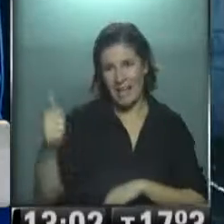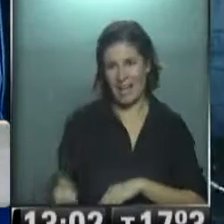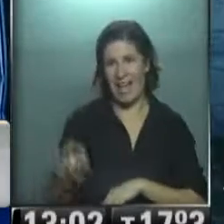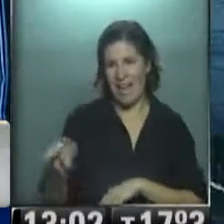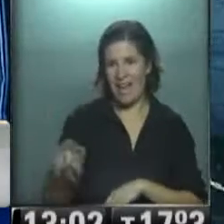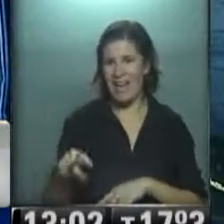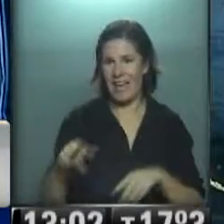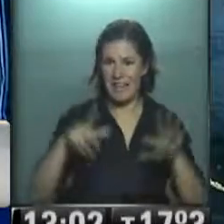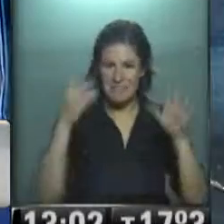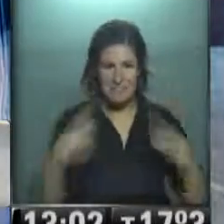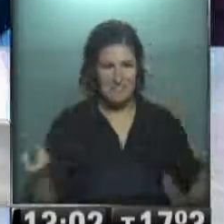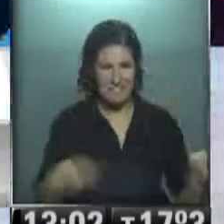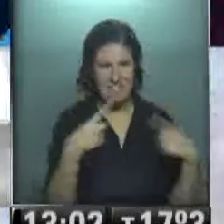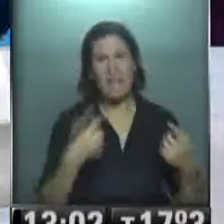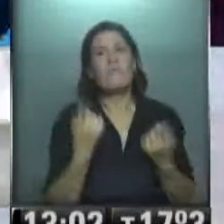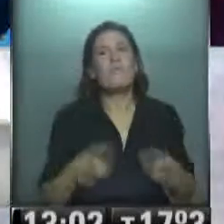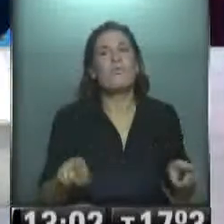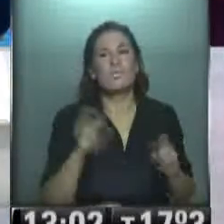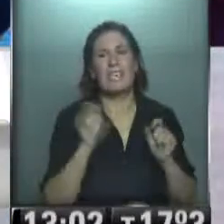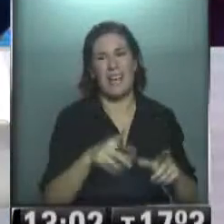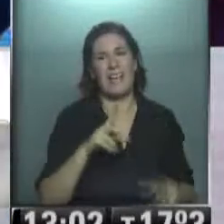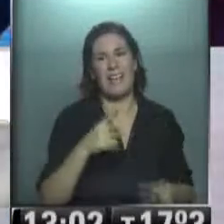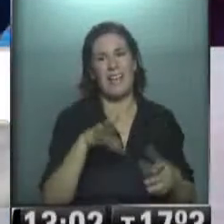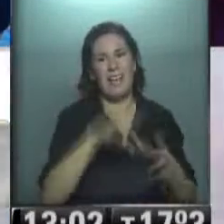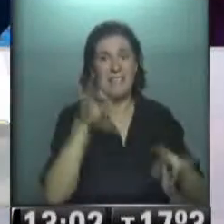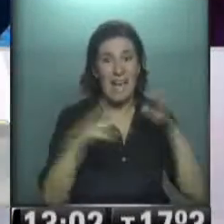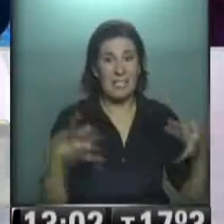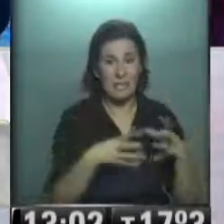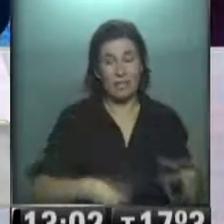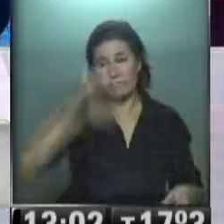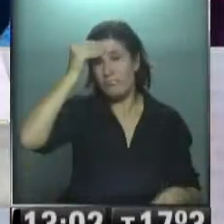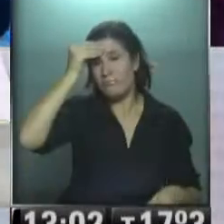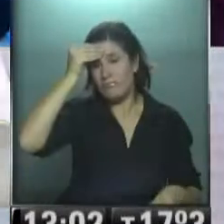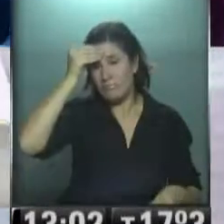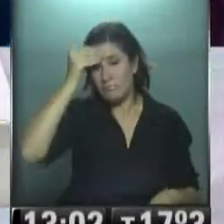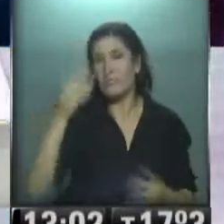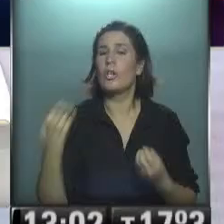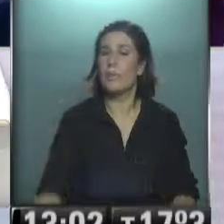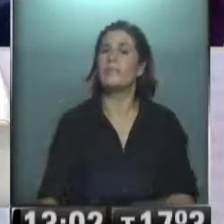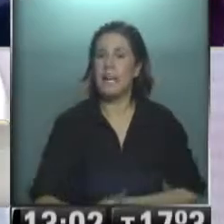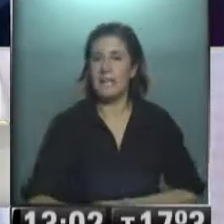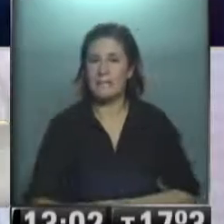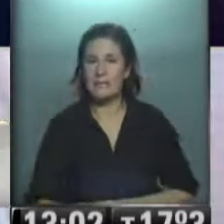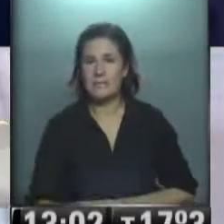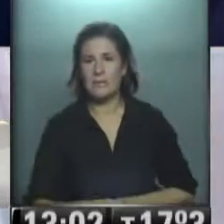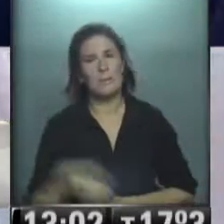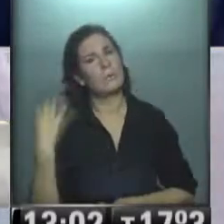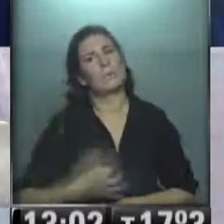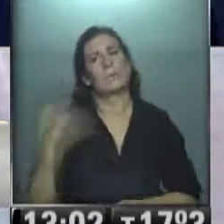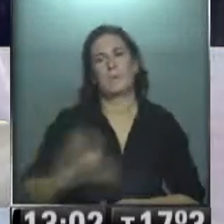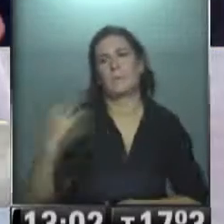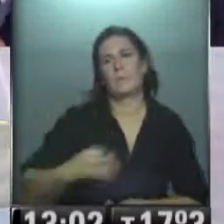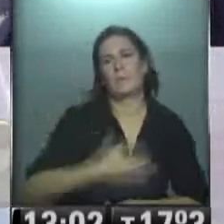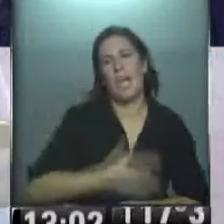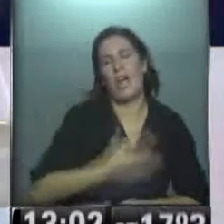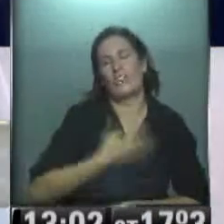las melodías que se van a llevar en sus oídos y de las imágenes que se van a llevar en sus retinas. Claudio Spector, ¿cómo claro. estás? ¿Bien? Bien, muy bien, muy contento, por supuesto, Claudio, con toda